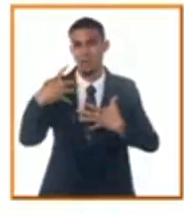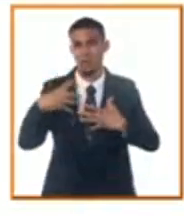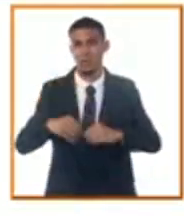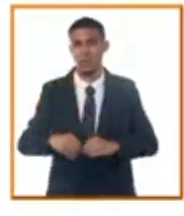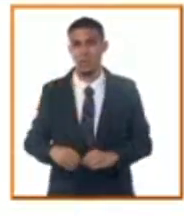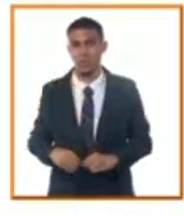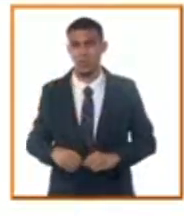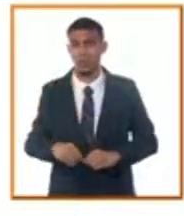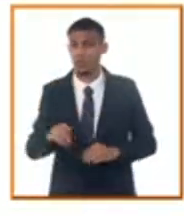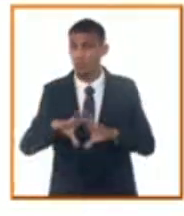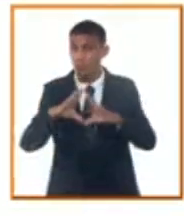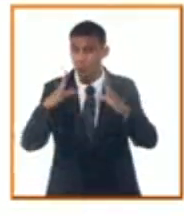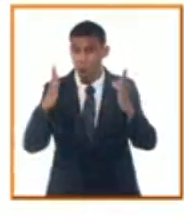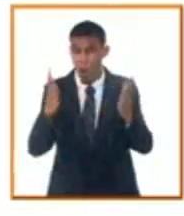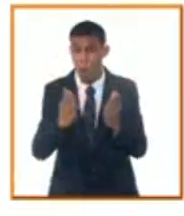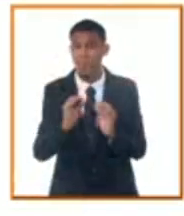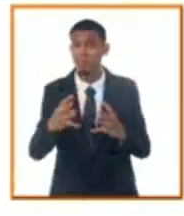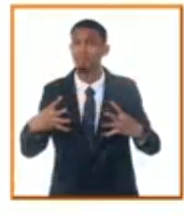relacionado también con